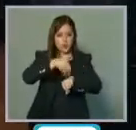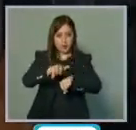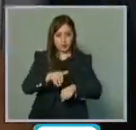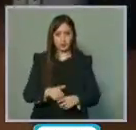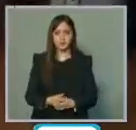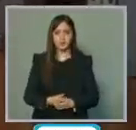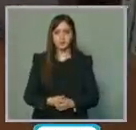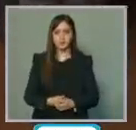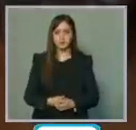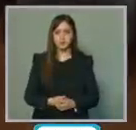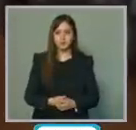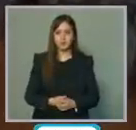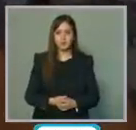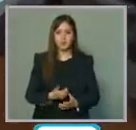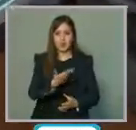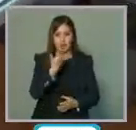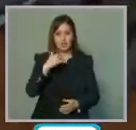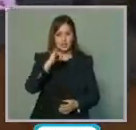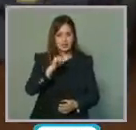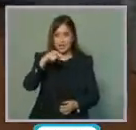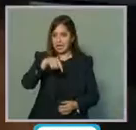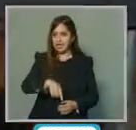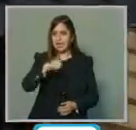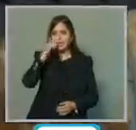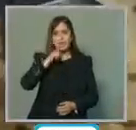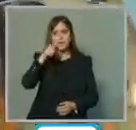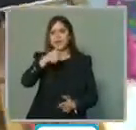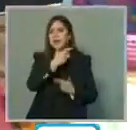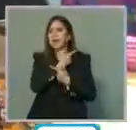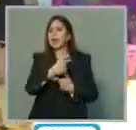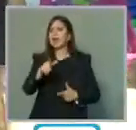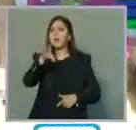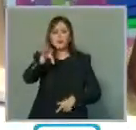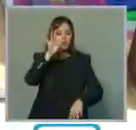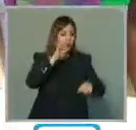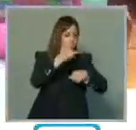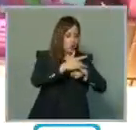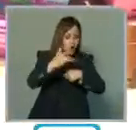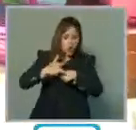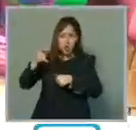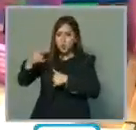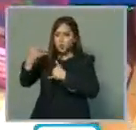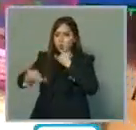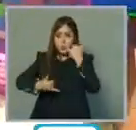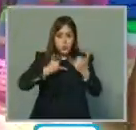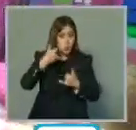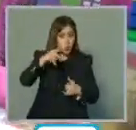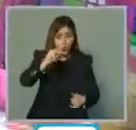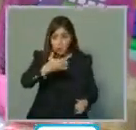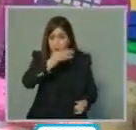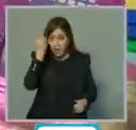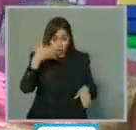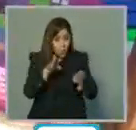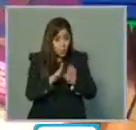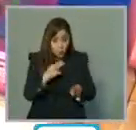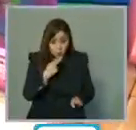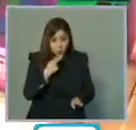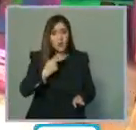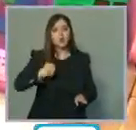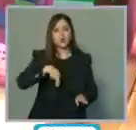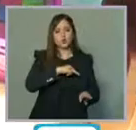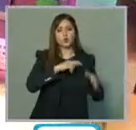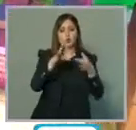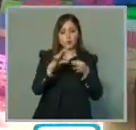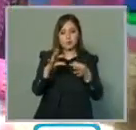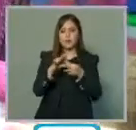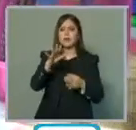supuesto. Aquí en Mad Magic las personas pueden tomar los juguetes que quieran y jugar con ellos. Si no sabes, pues te explicamos. A ver, platíquenos cómo